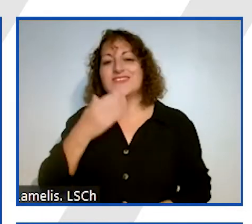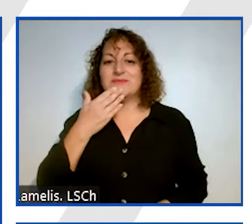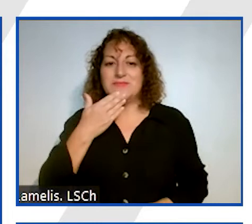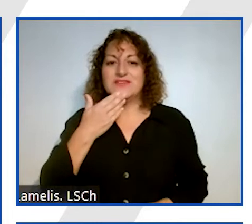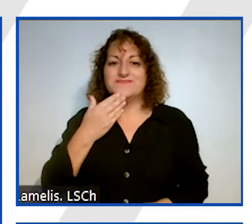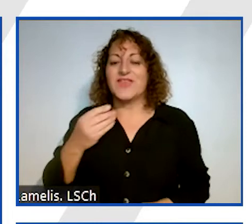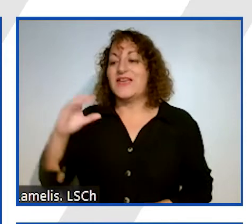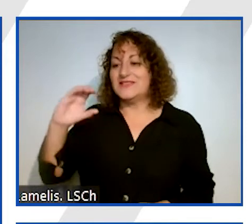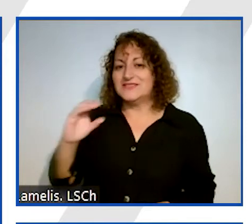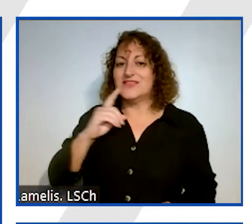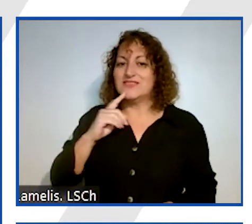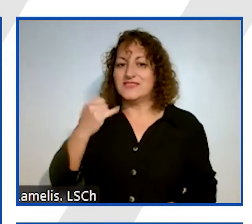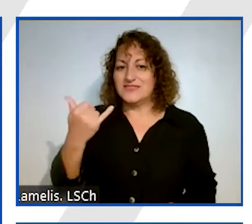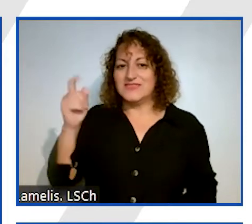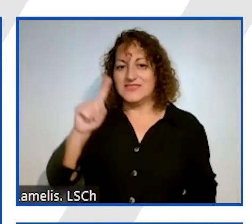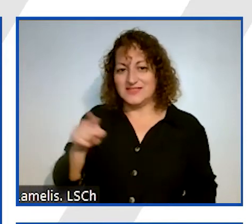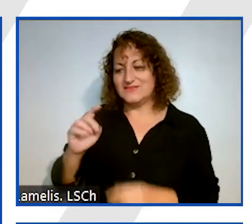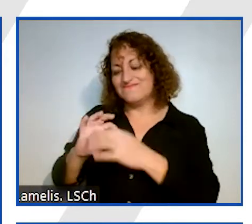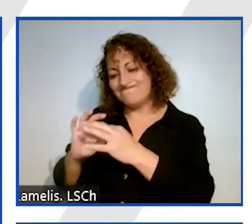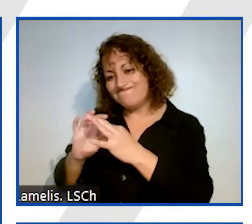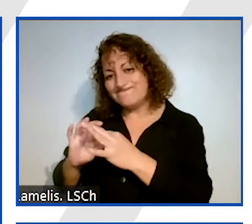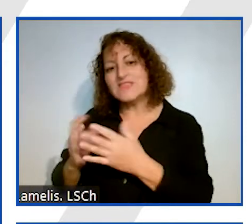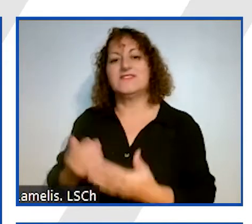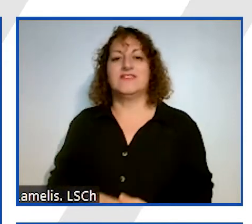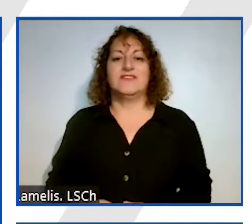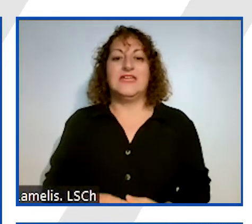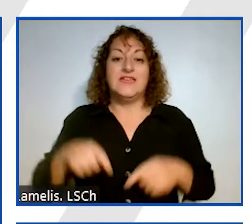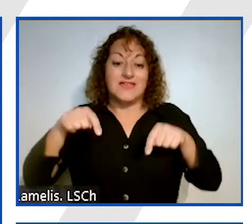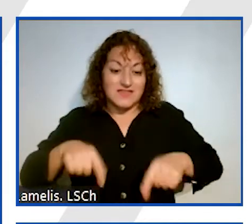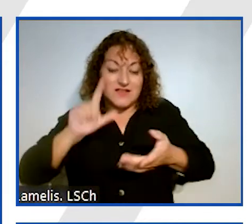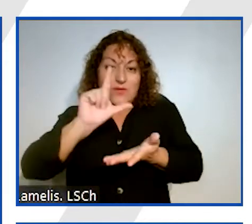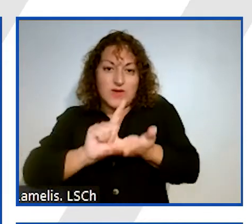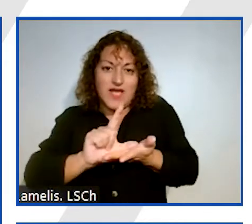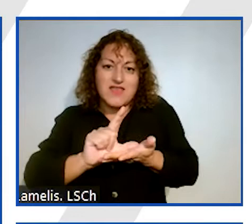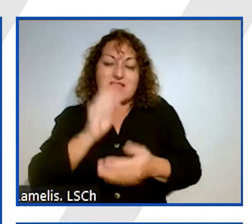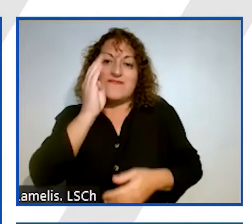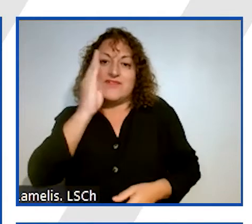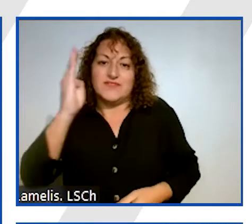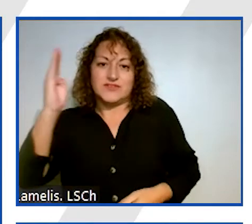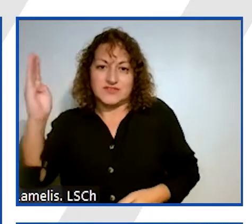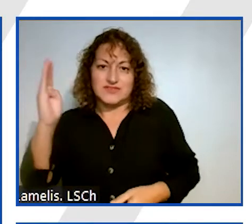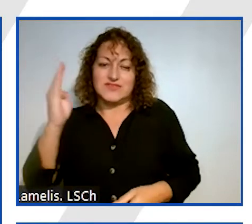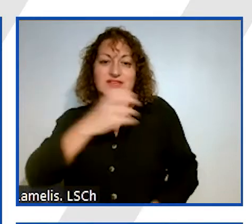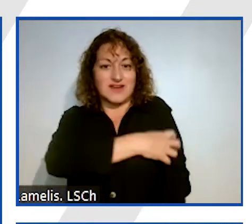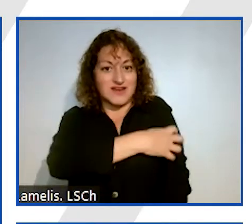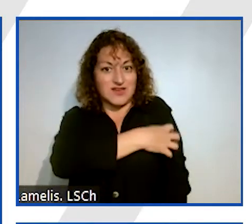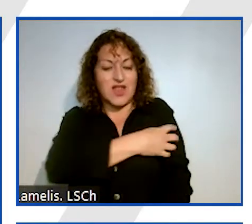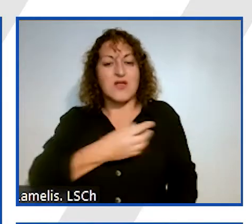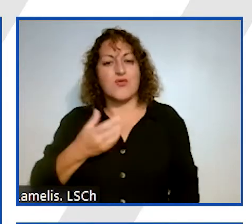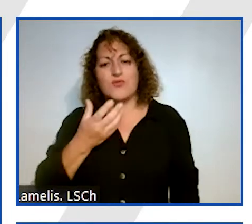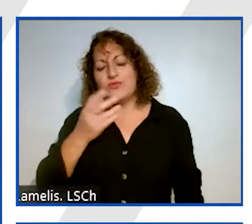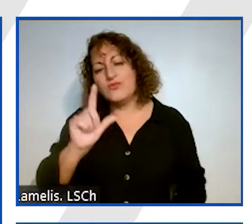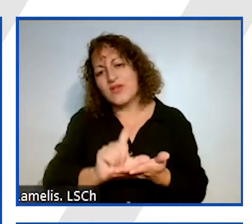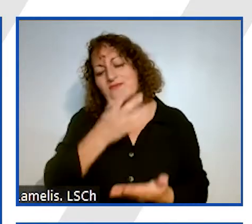hizo Ciencia, Tecnología y Sociedad, y agradezco al lugar donde estamos, la Biblioteca Regional. Es un hermoso lugar